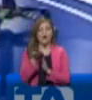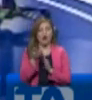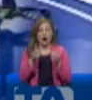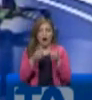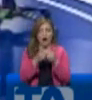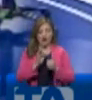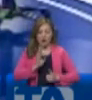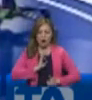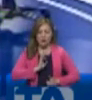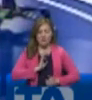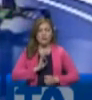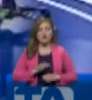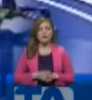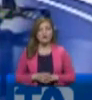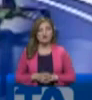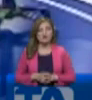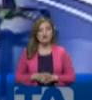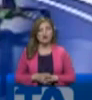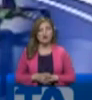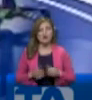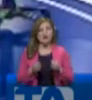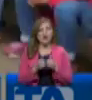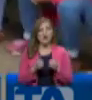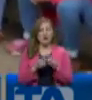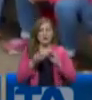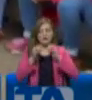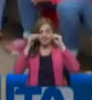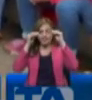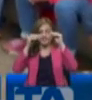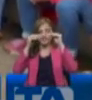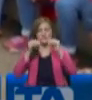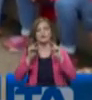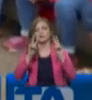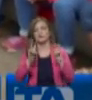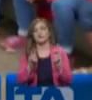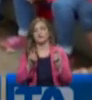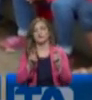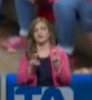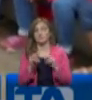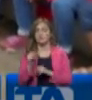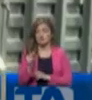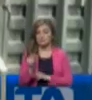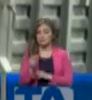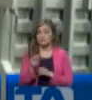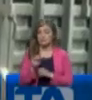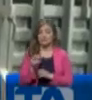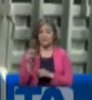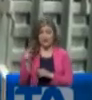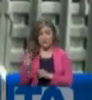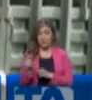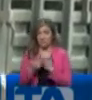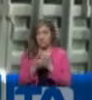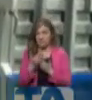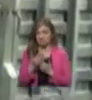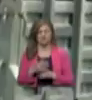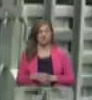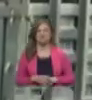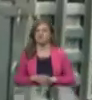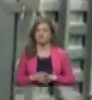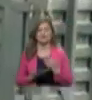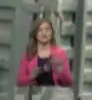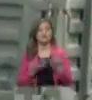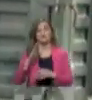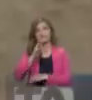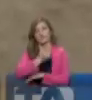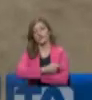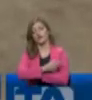de armas técnicas. Se les va a equipar, se les va a formar. Es un tema que recalca no será ni fácil ni rápido de solucionar. Espera que en estos